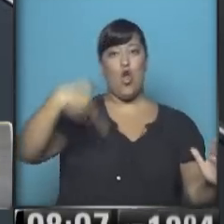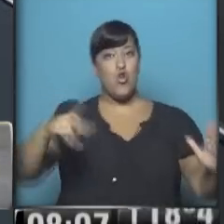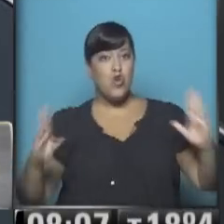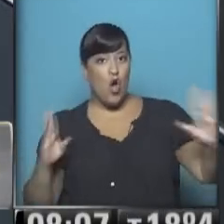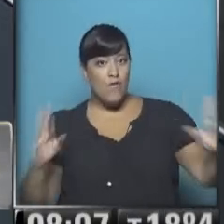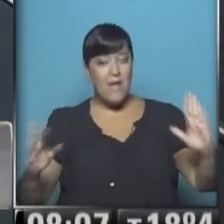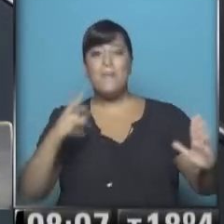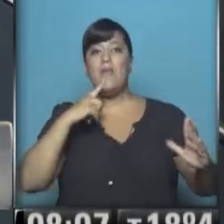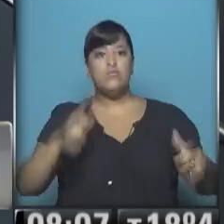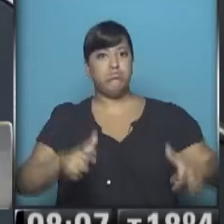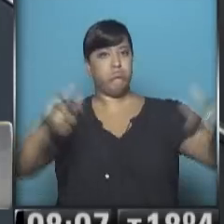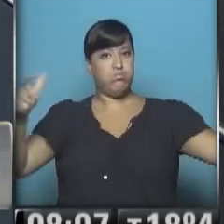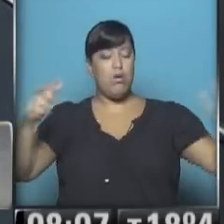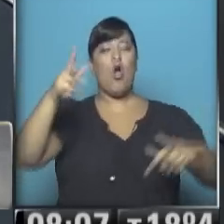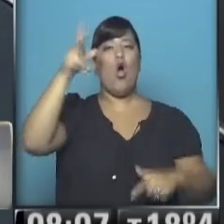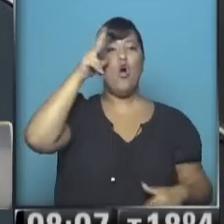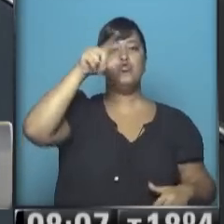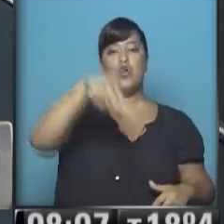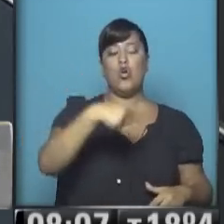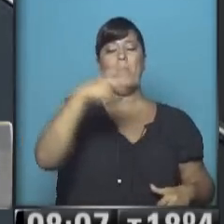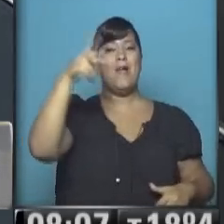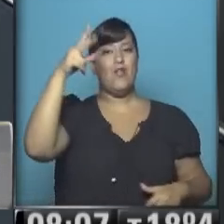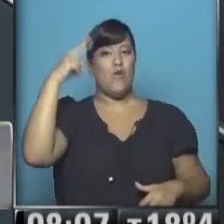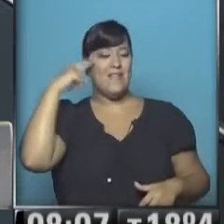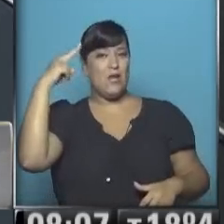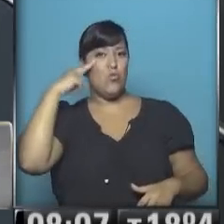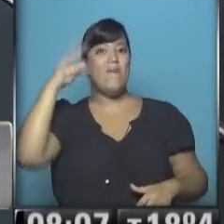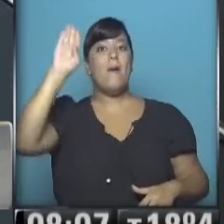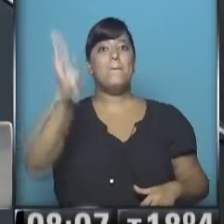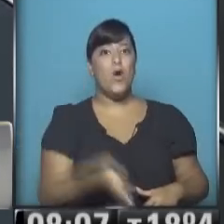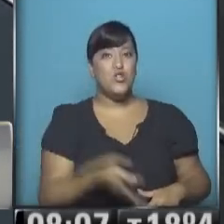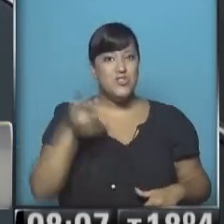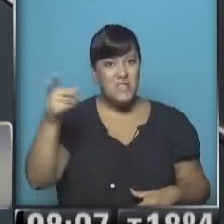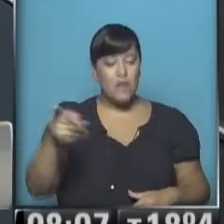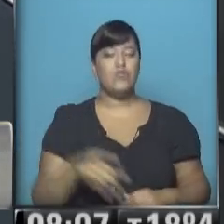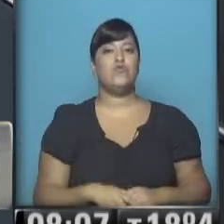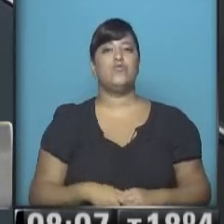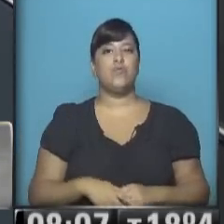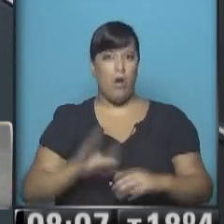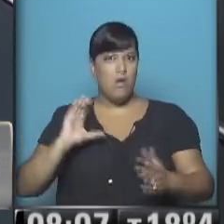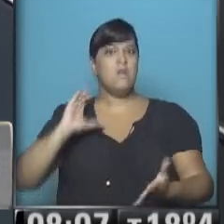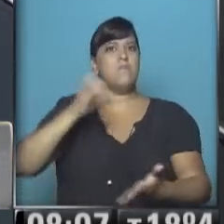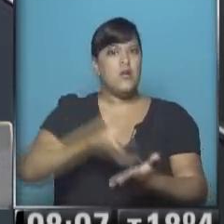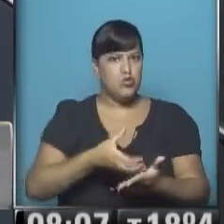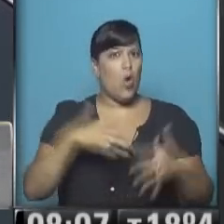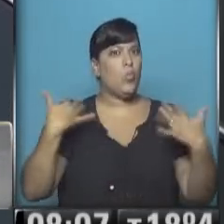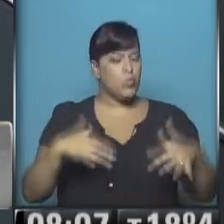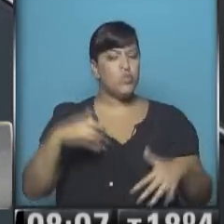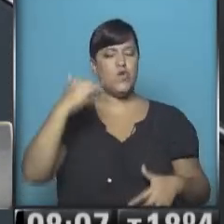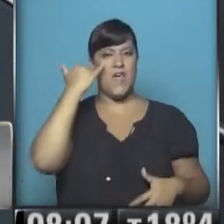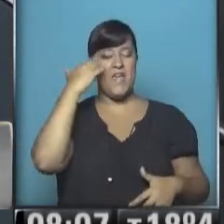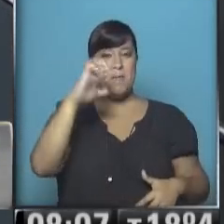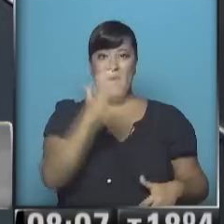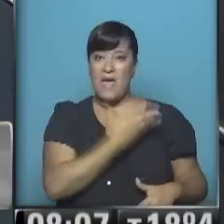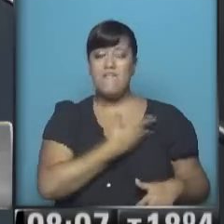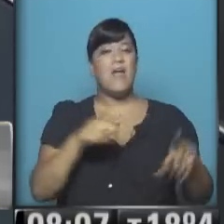un incremento del 8,96 interanual derivado de la mayor inversión relativa de ipf y lo mismo